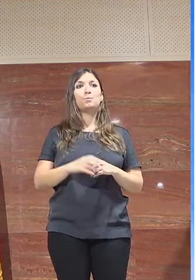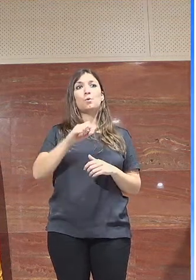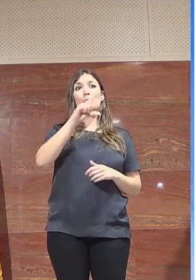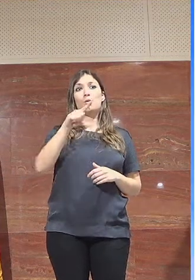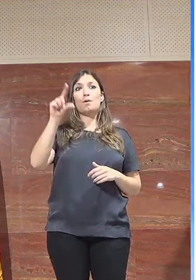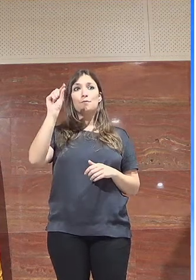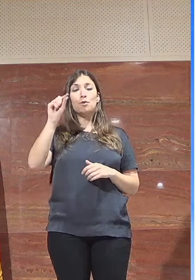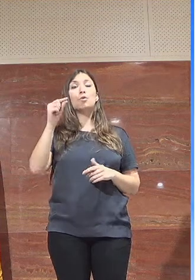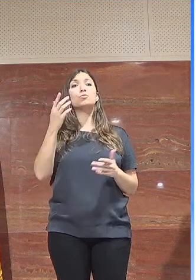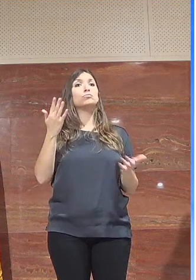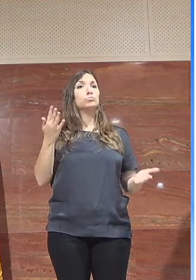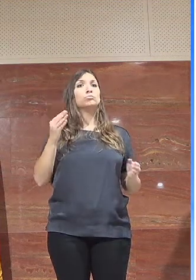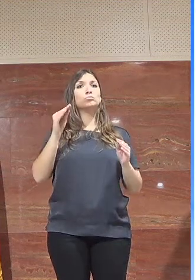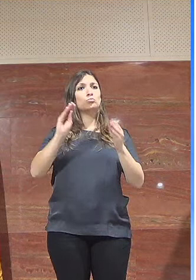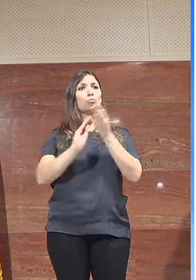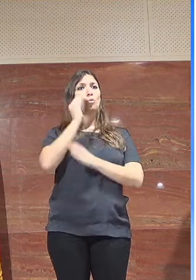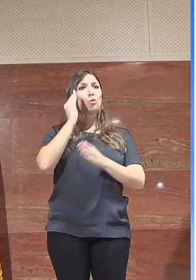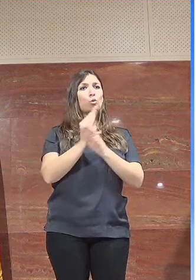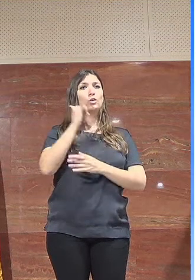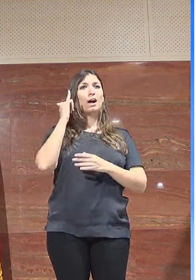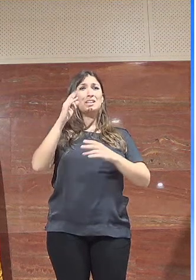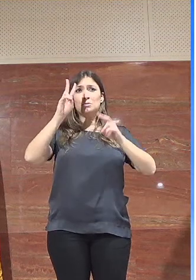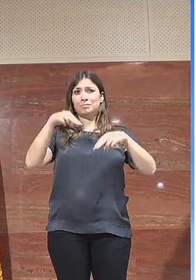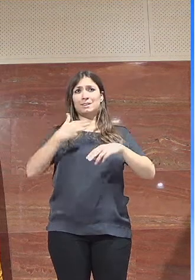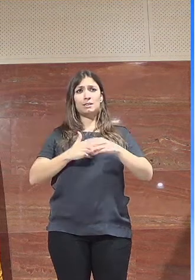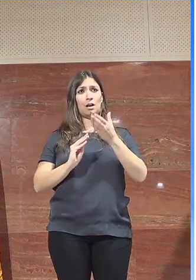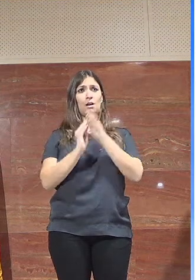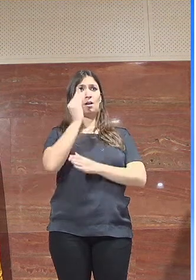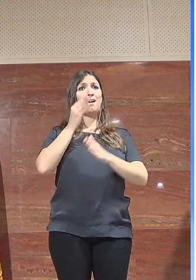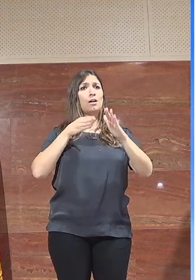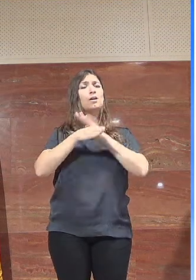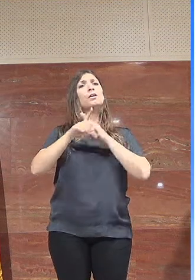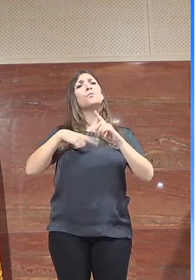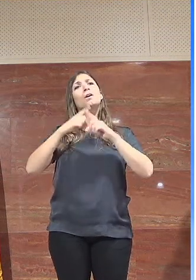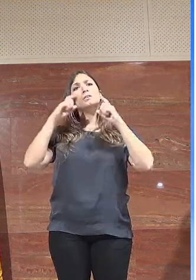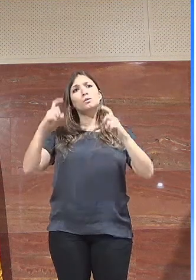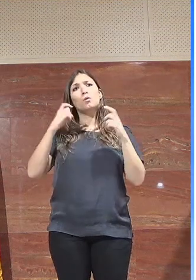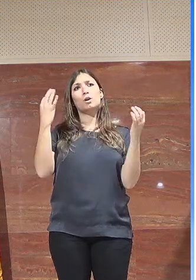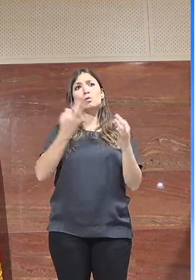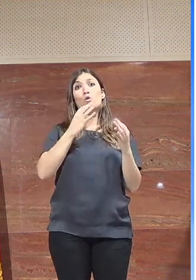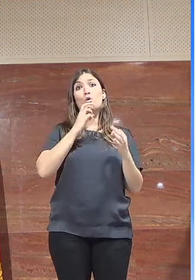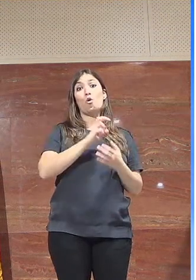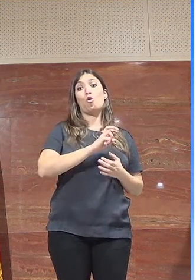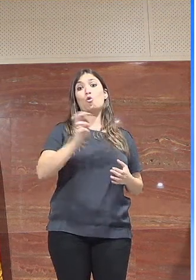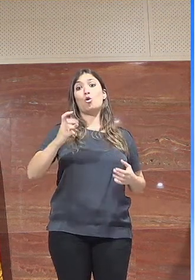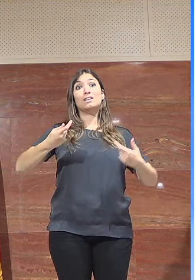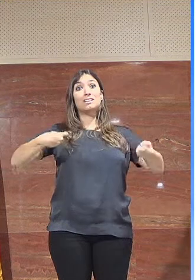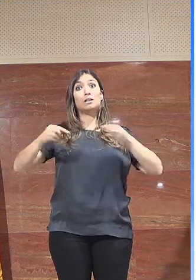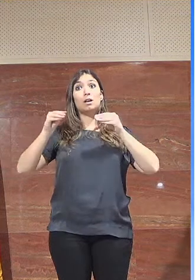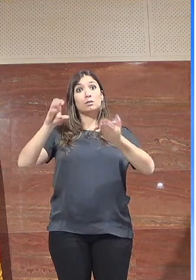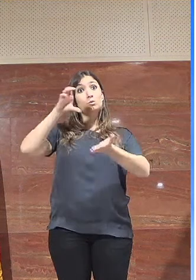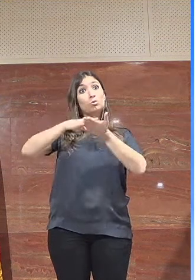Vodafone, además de tener productos que en sí mismos son accesibles, ha hecho un esfuerzo por hacer accesibles las tiendas de